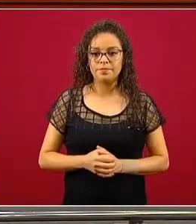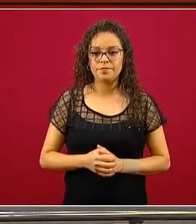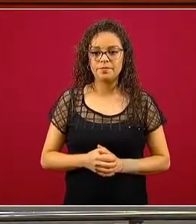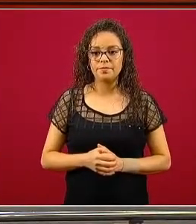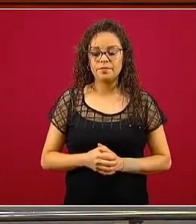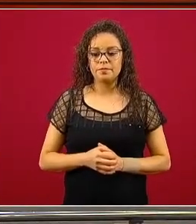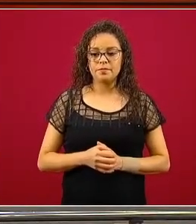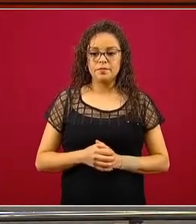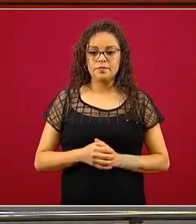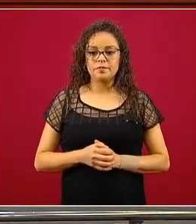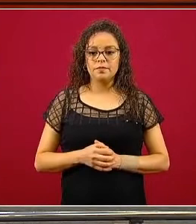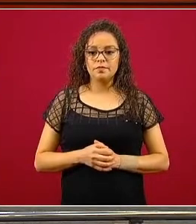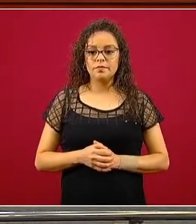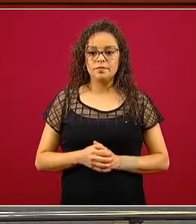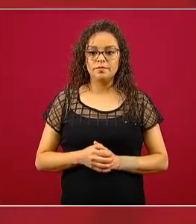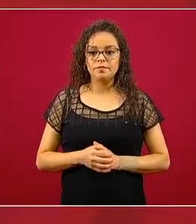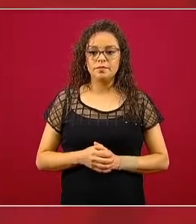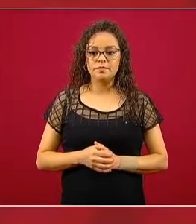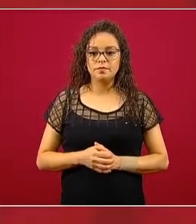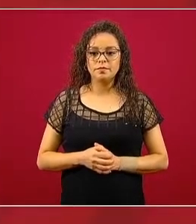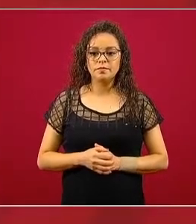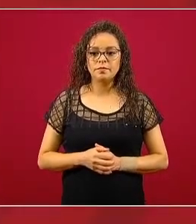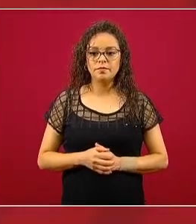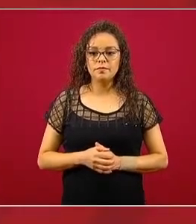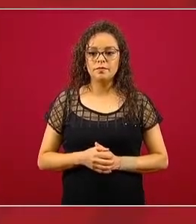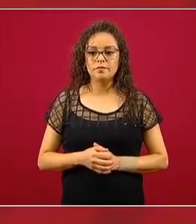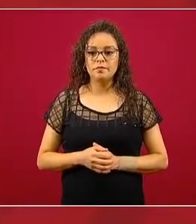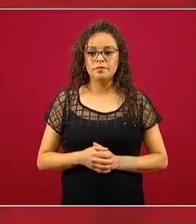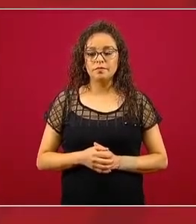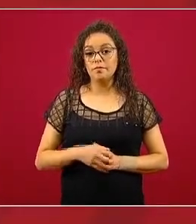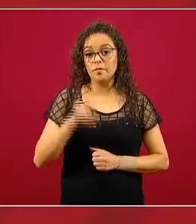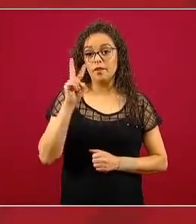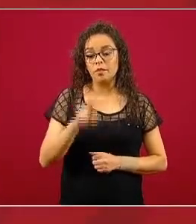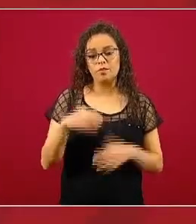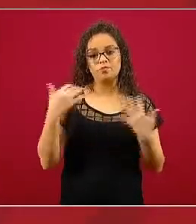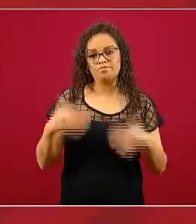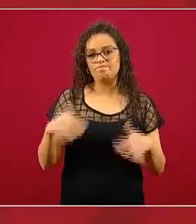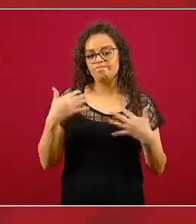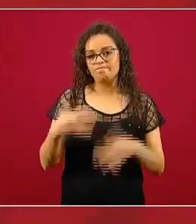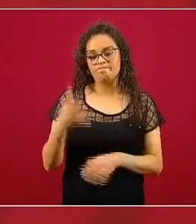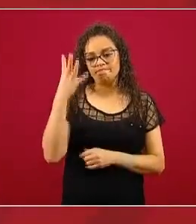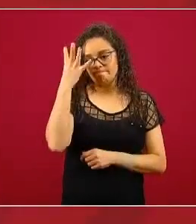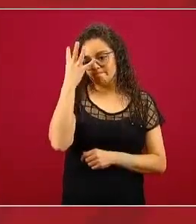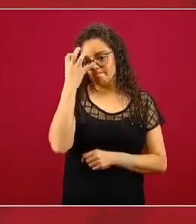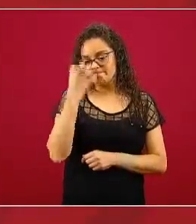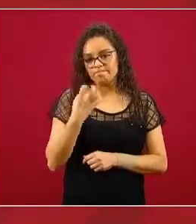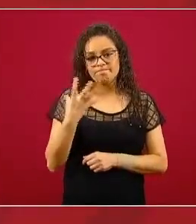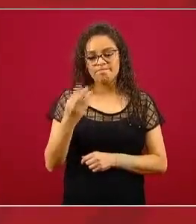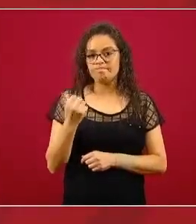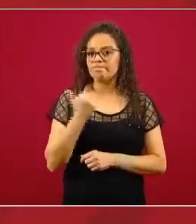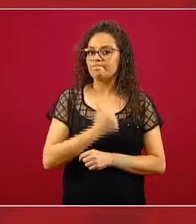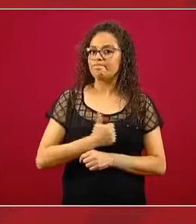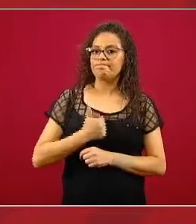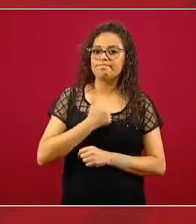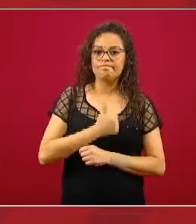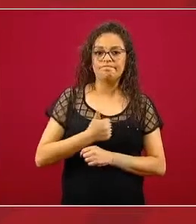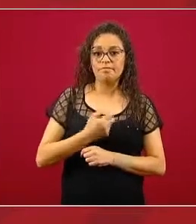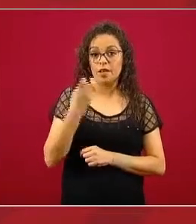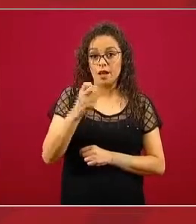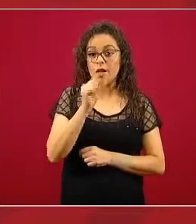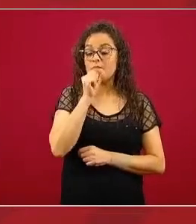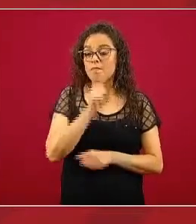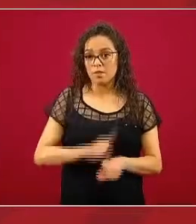La respuesta inmediata es, esto es una tragedia y es muy lamentable, y esto ocurre con muchas otras